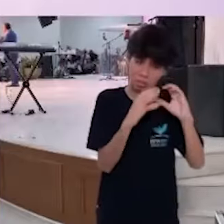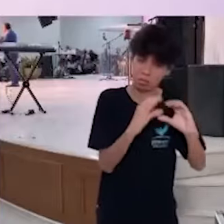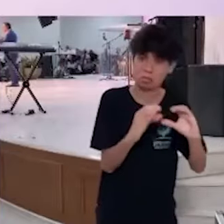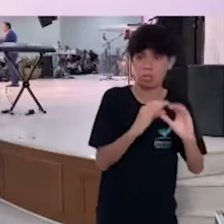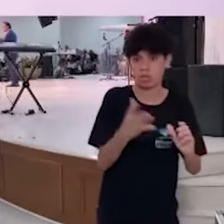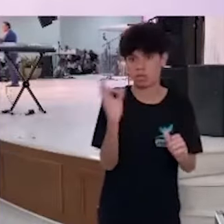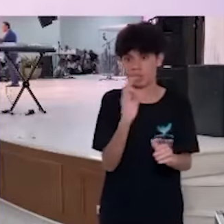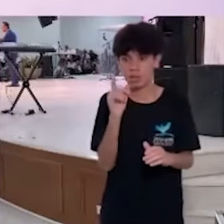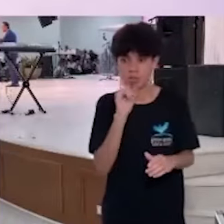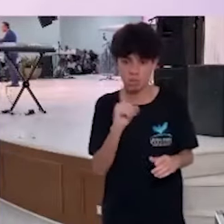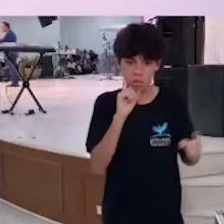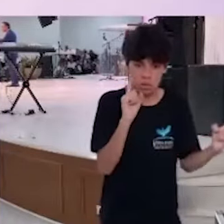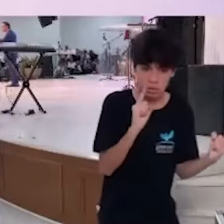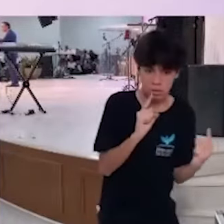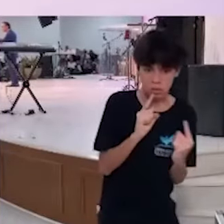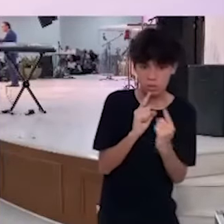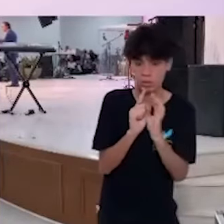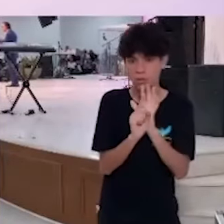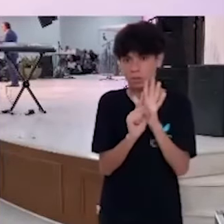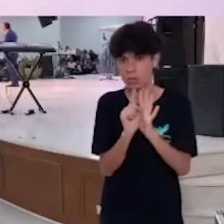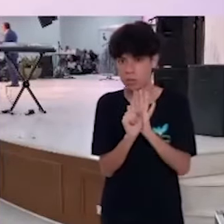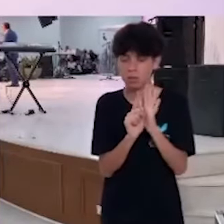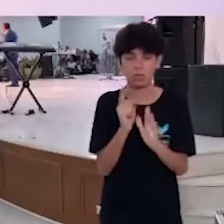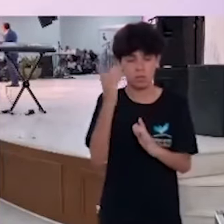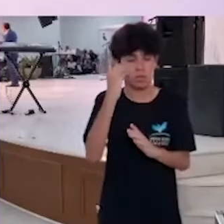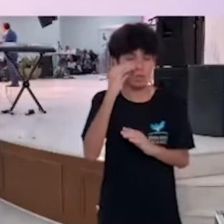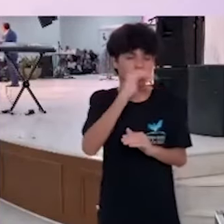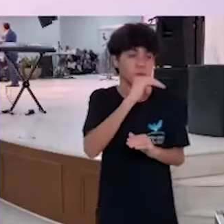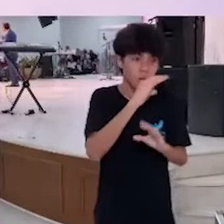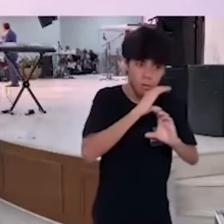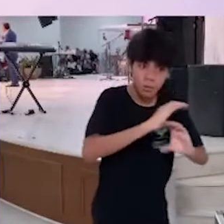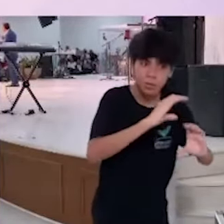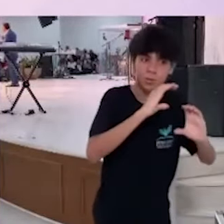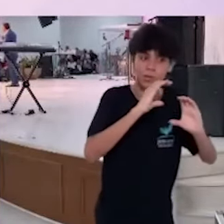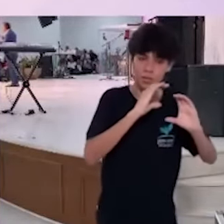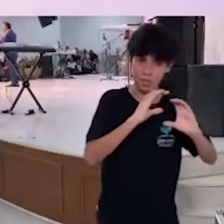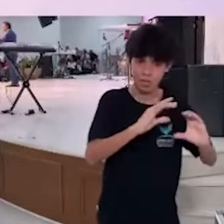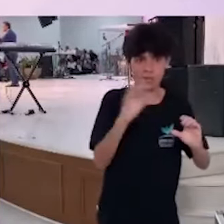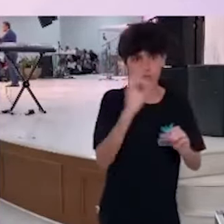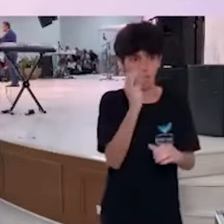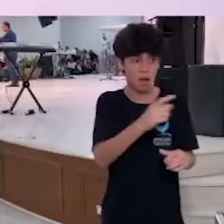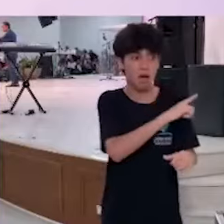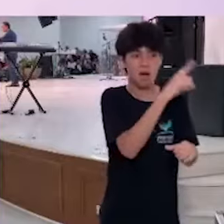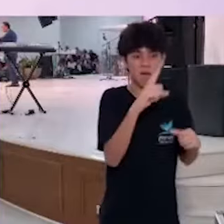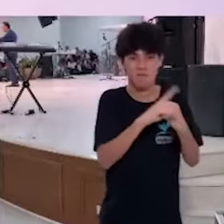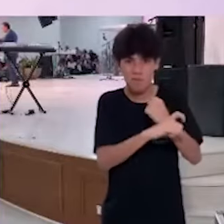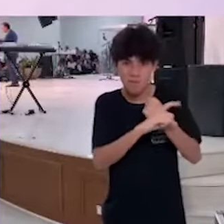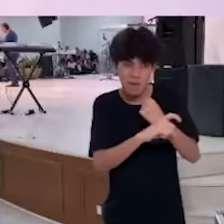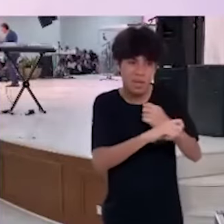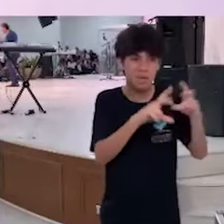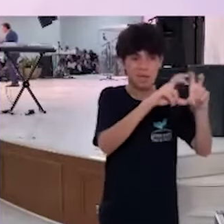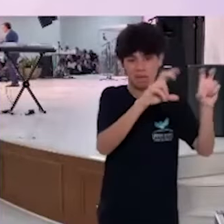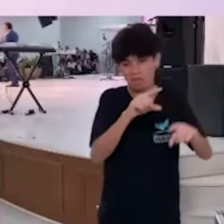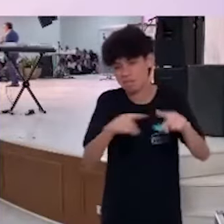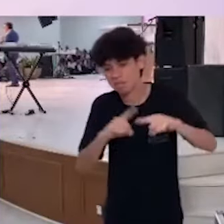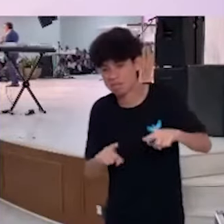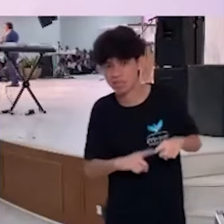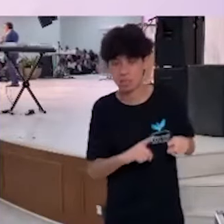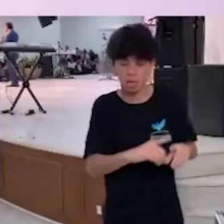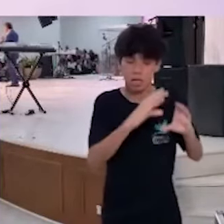mujer, cuidado con aquel hombre, cuidado con aquella situación, cuidado con aquel tema en la